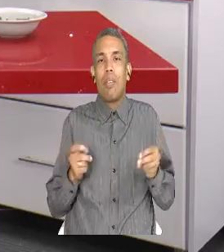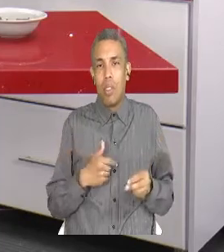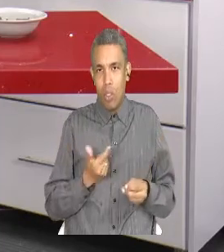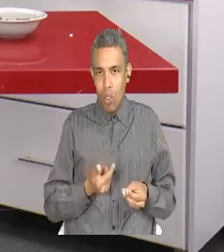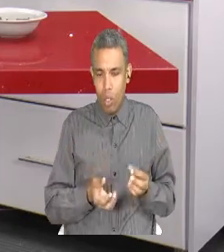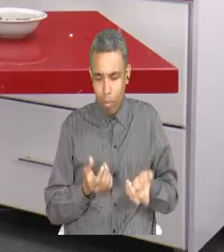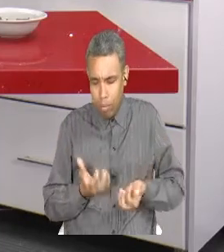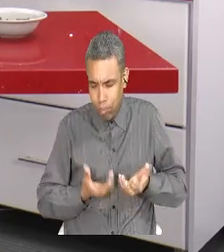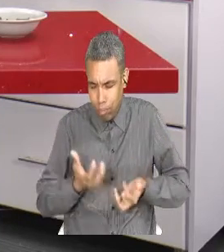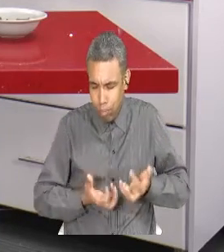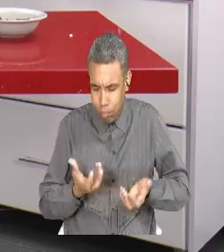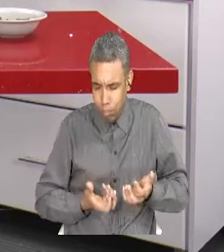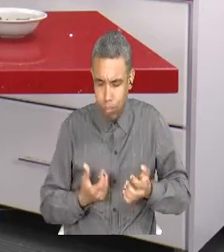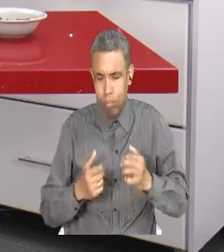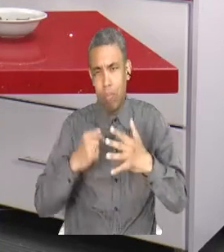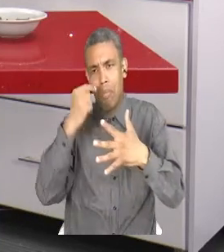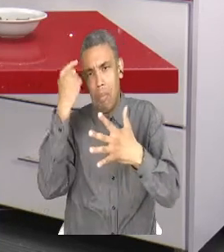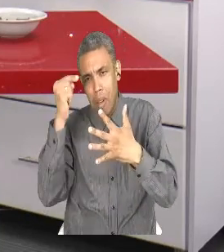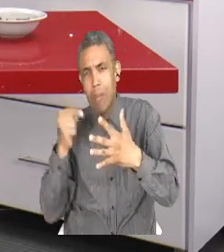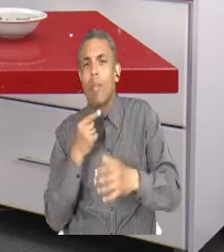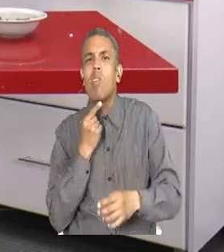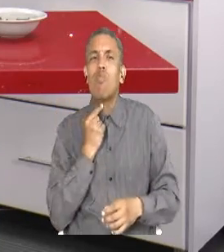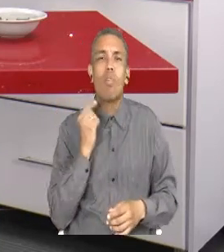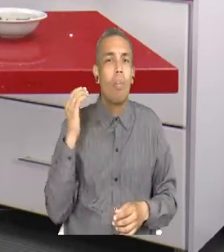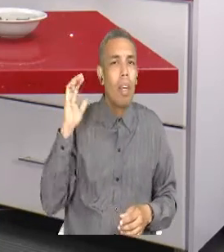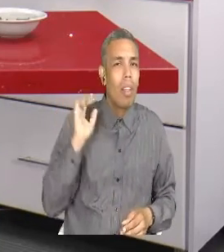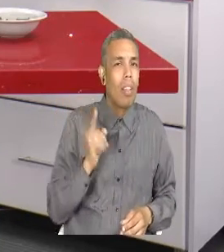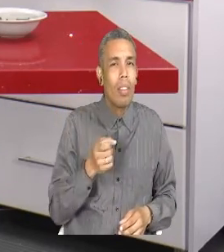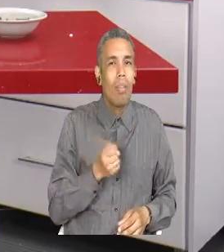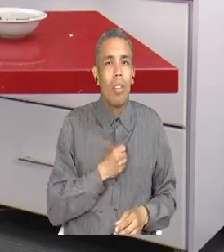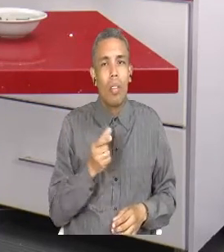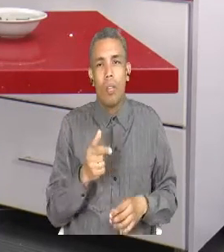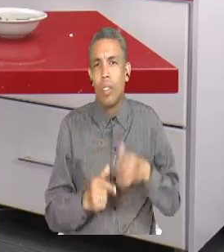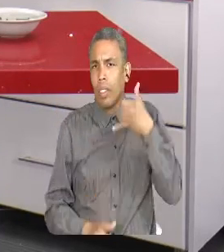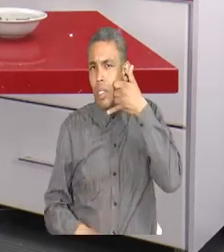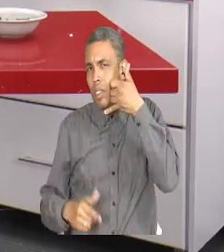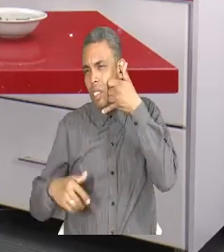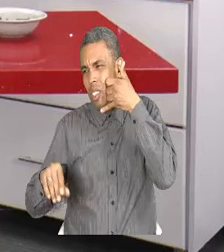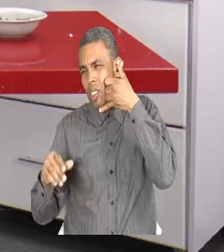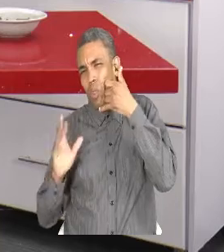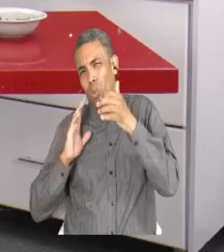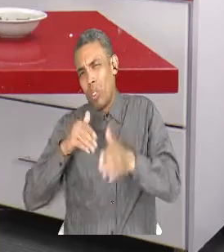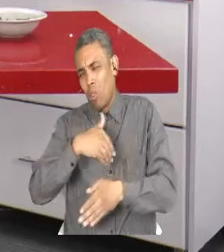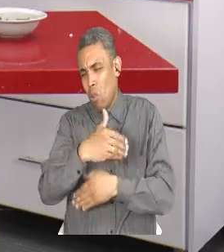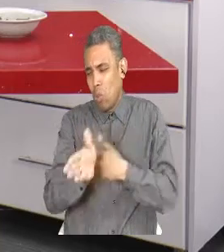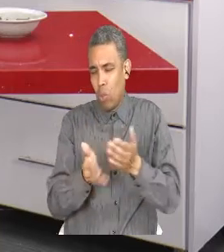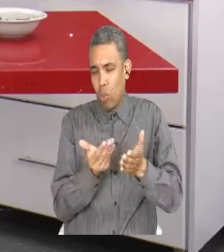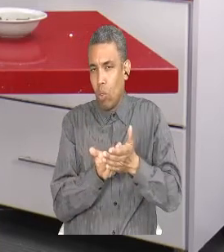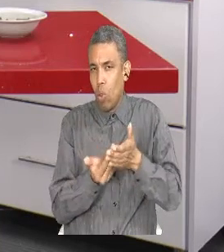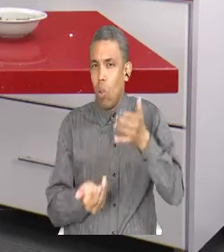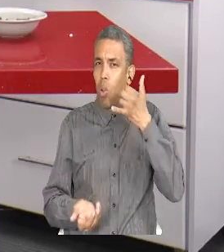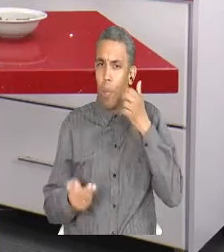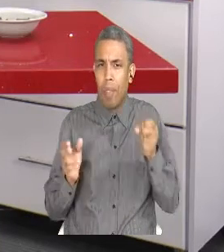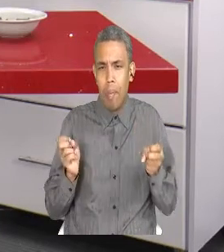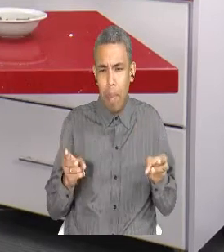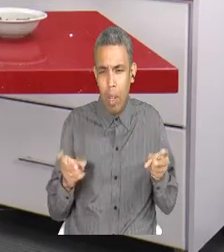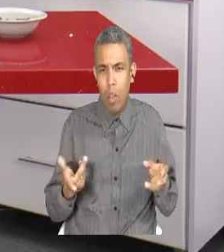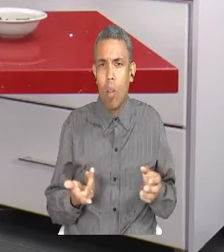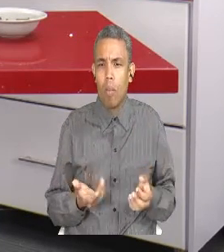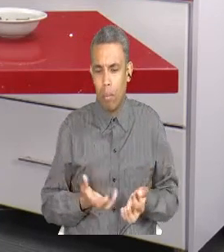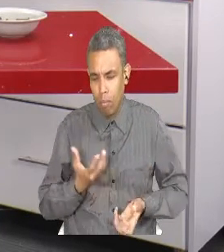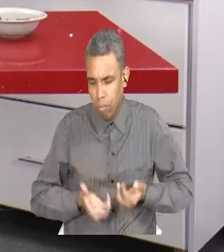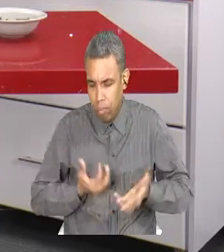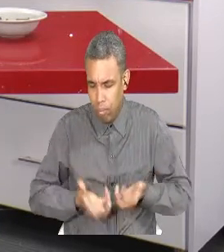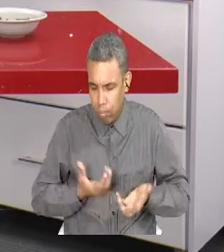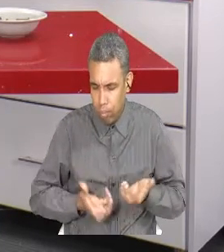boca? ¿Qué me ha gustado? Ajá, sí, lo que más te gusta. Todo, las recetas, el programa, todo